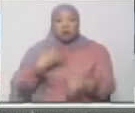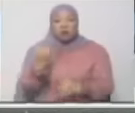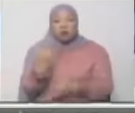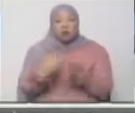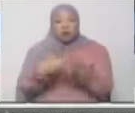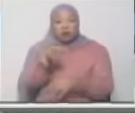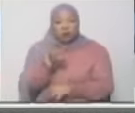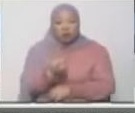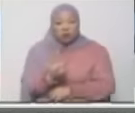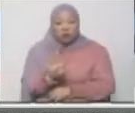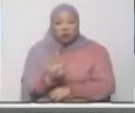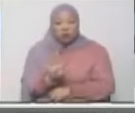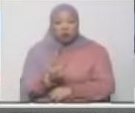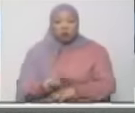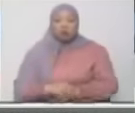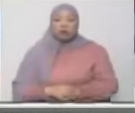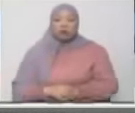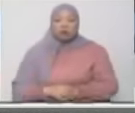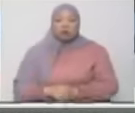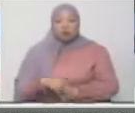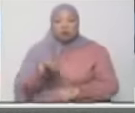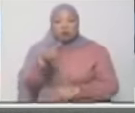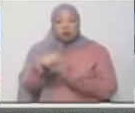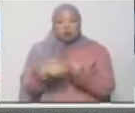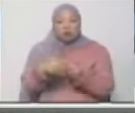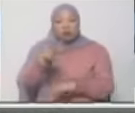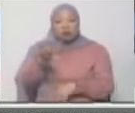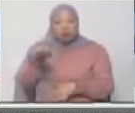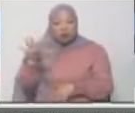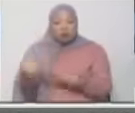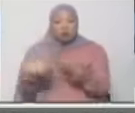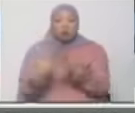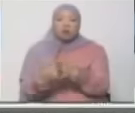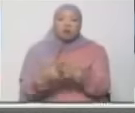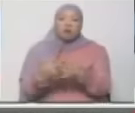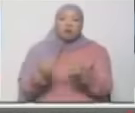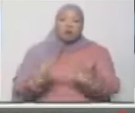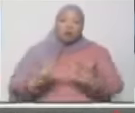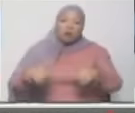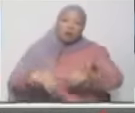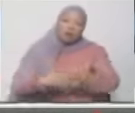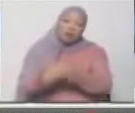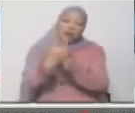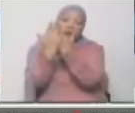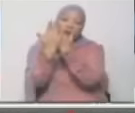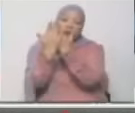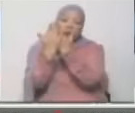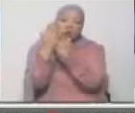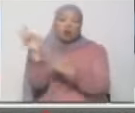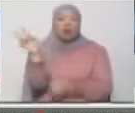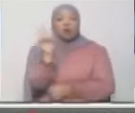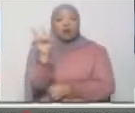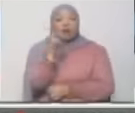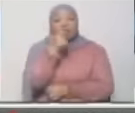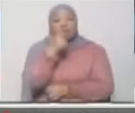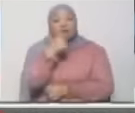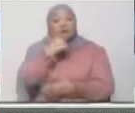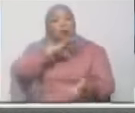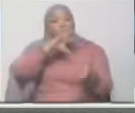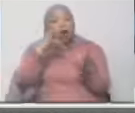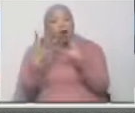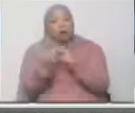2024 que el 2025, cuando amanezca, ya encuentra un país totalmente cambiado,